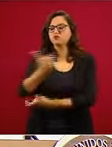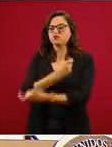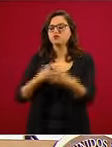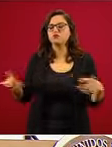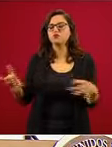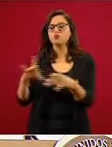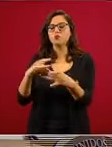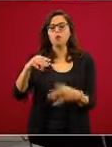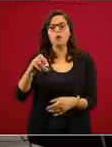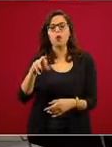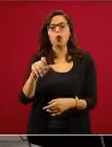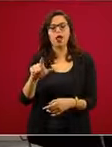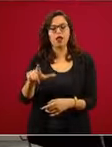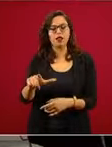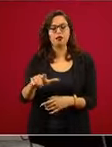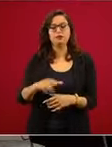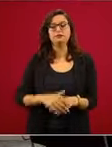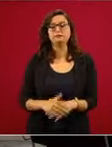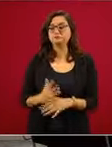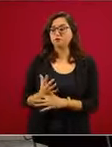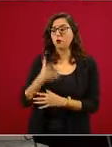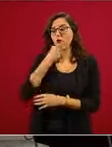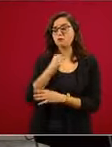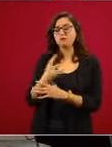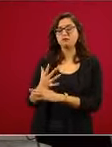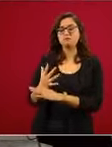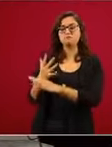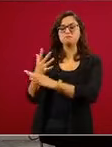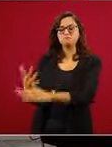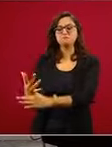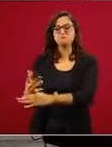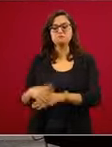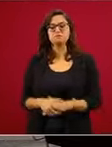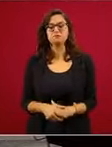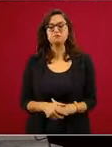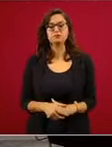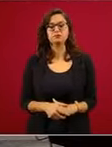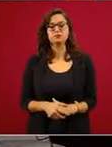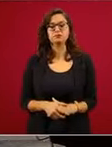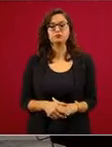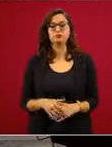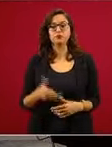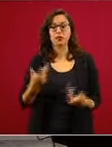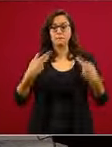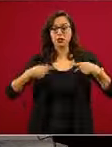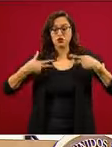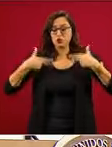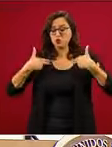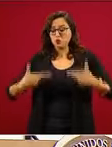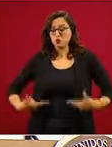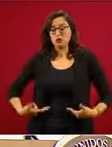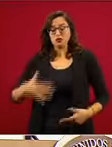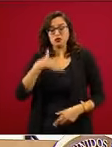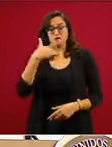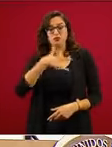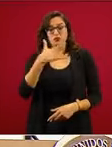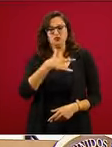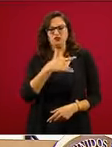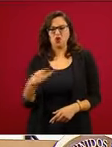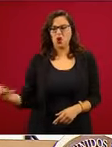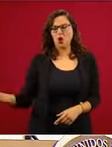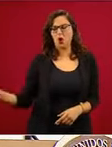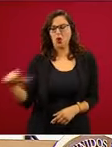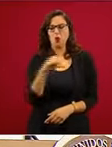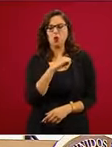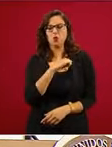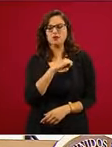Decía: por más egoísta que quiera suponerse al hombre, evidentemente